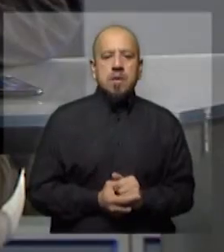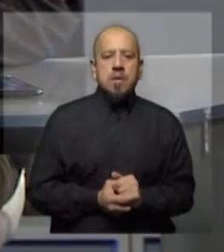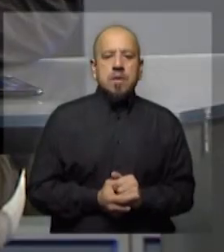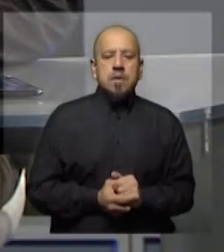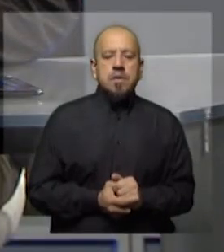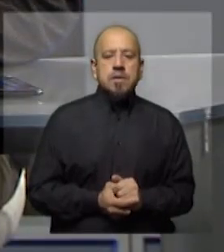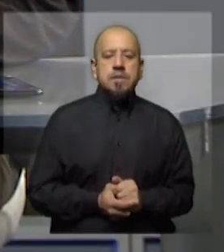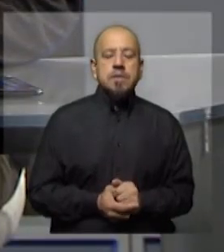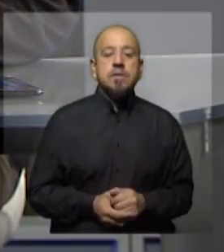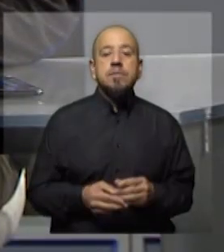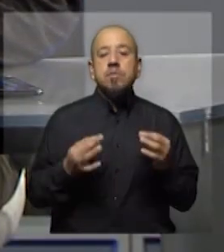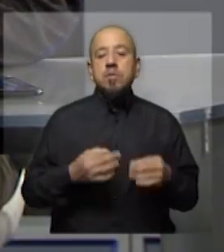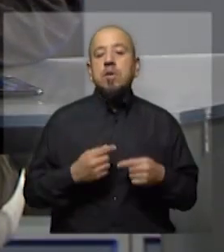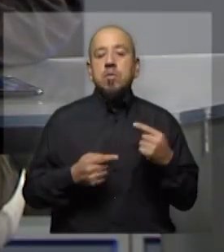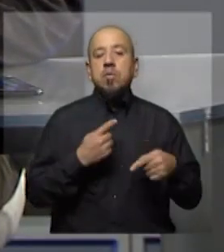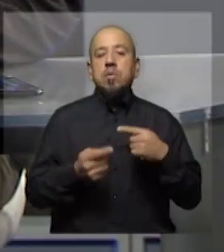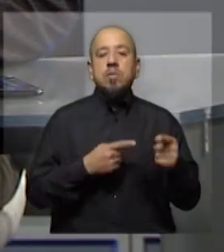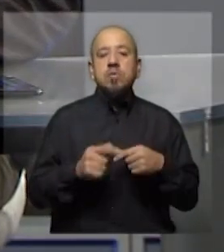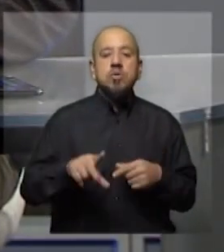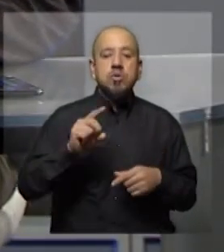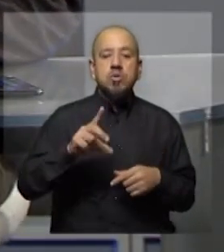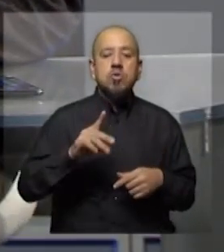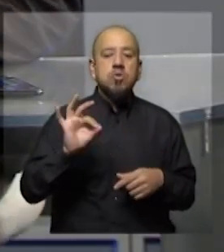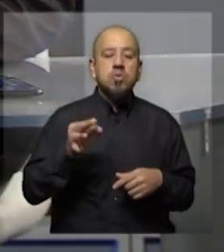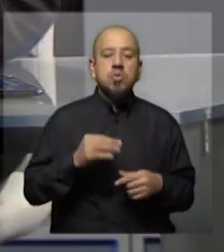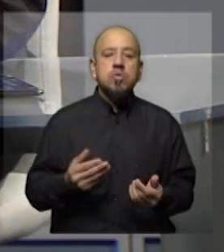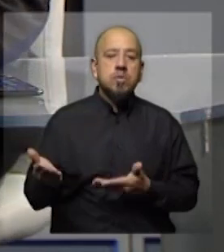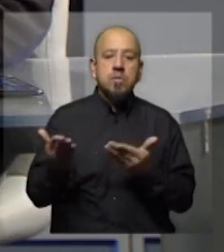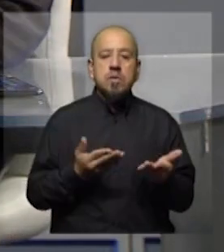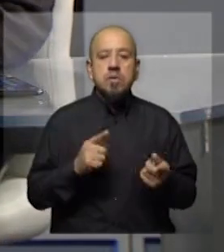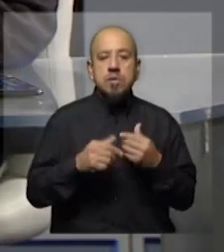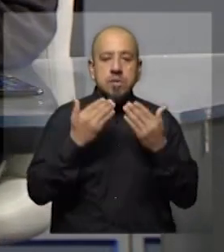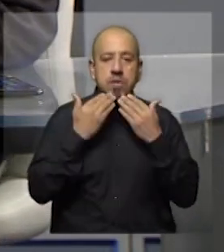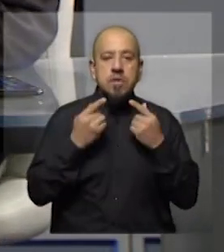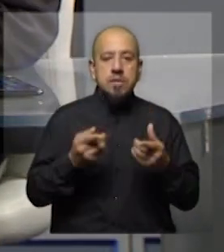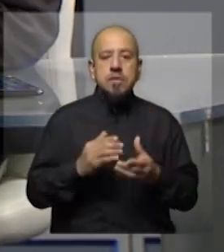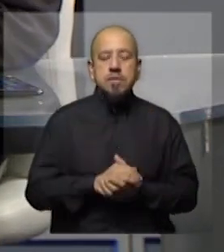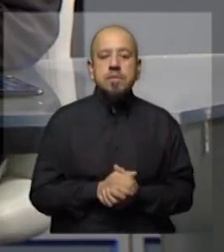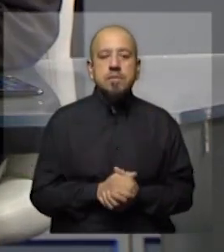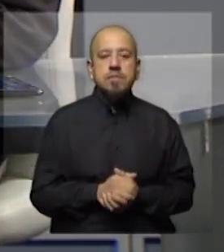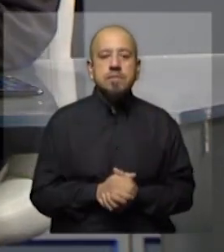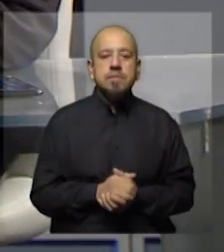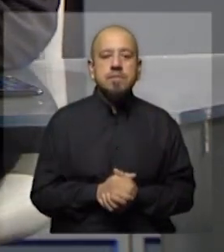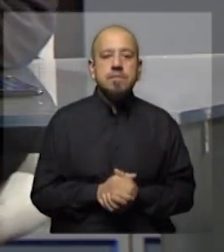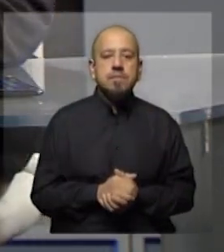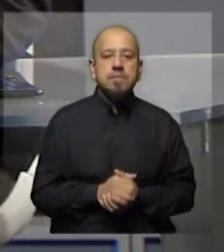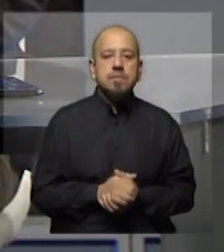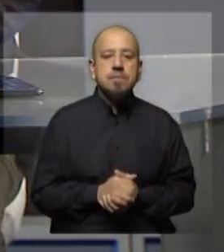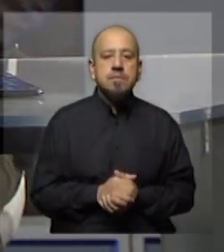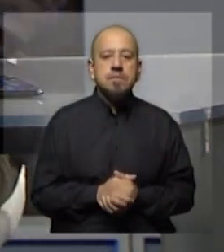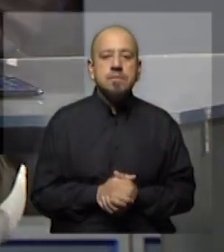9 y 4 minutos de la noche en este 12 de octubre muy buenas noches bienvenidos Y gracias Cómo estás Maite todo bien